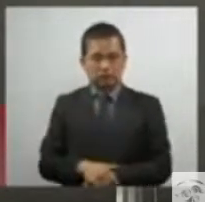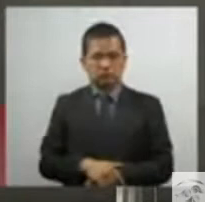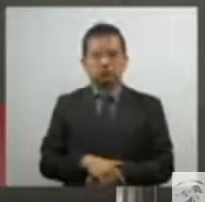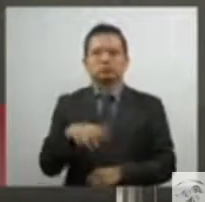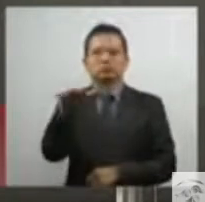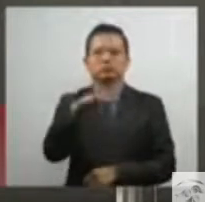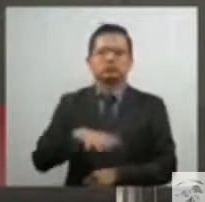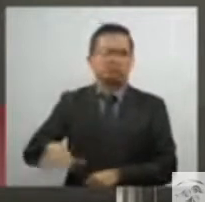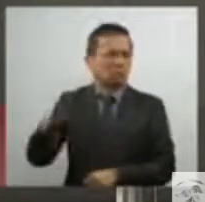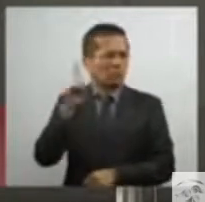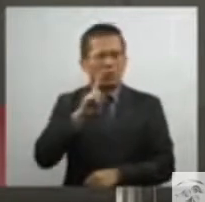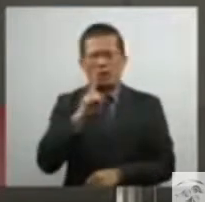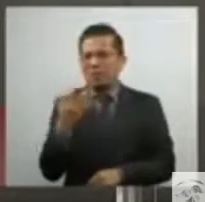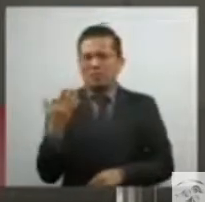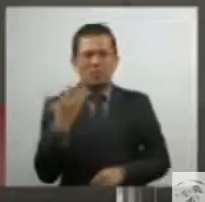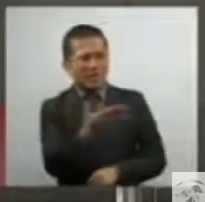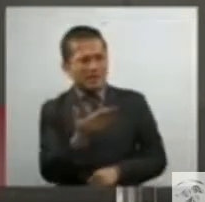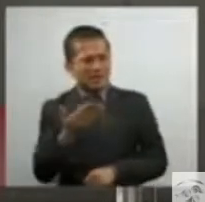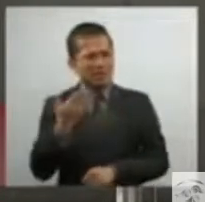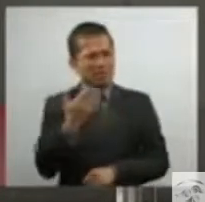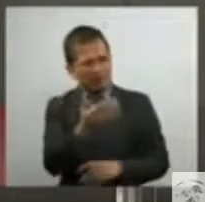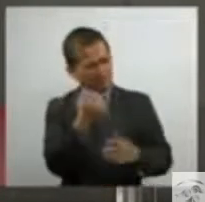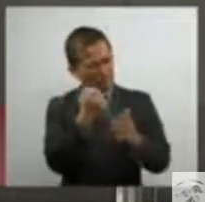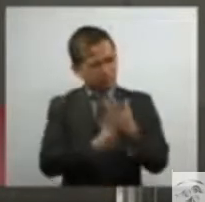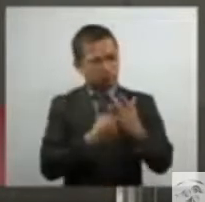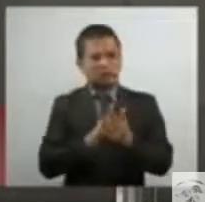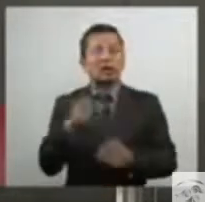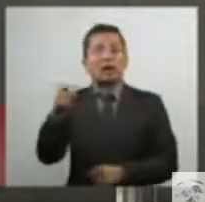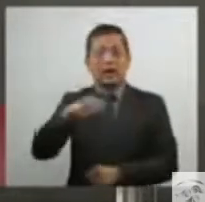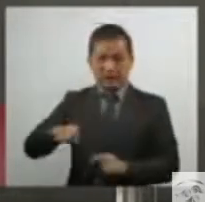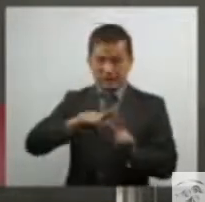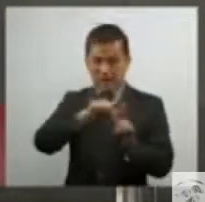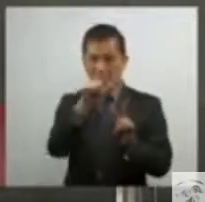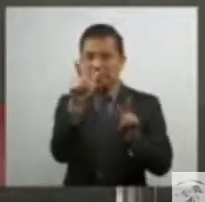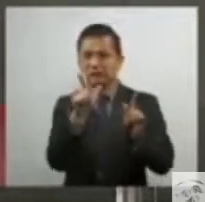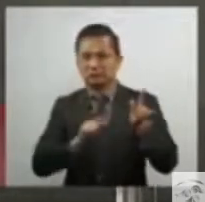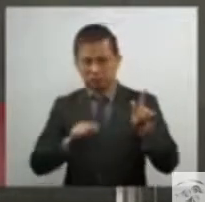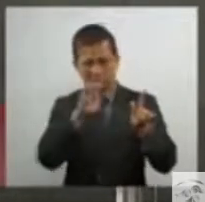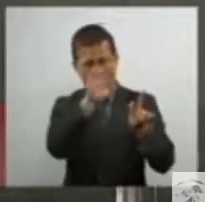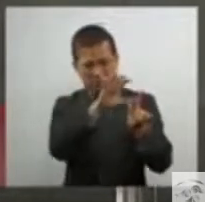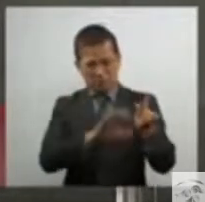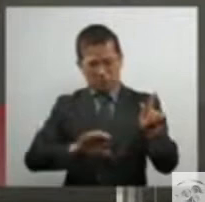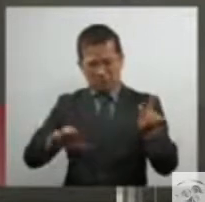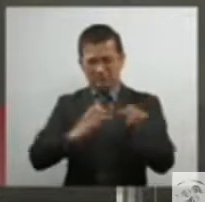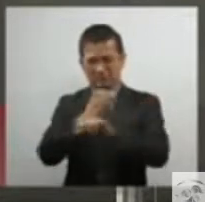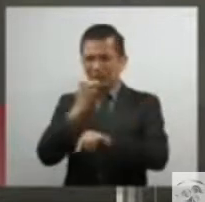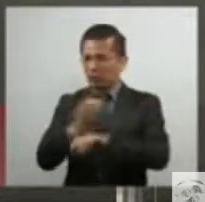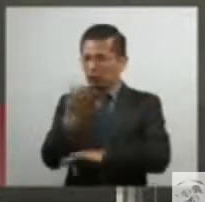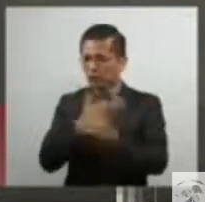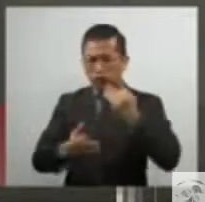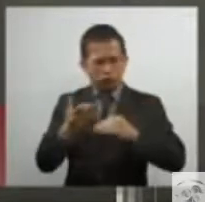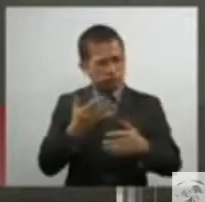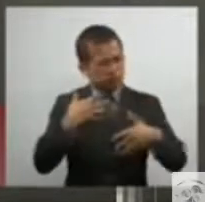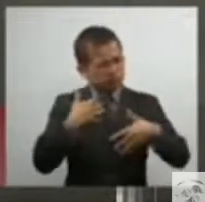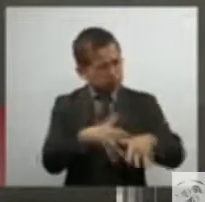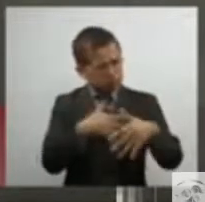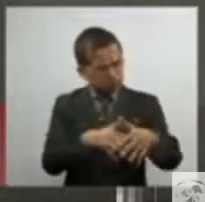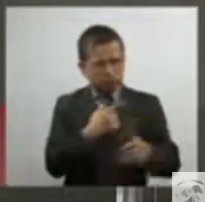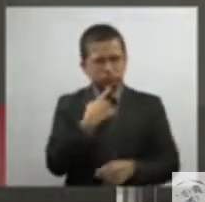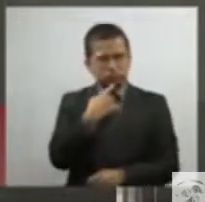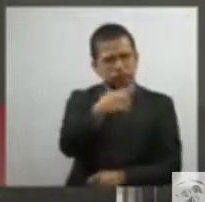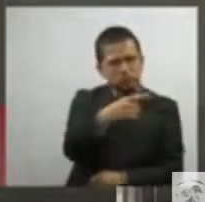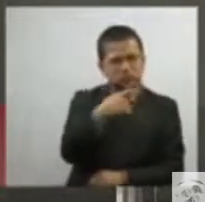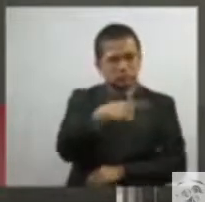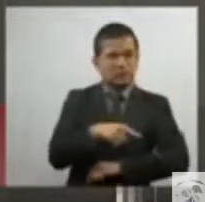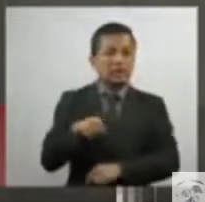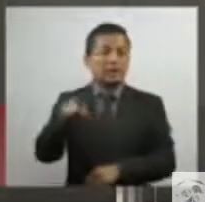las mujeres que se manifiestan en todas las entidades y su legítima existencia que implique el ejercicio de